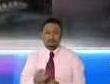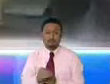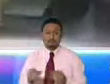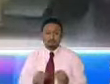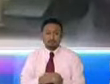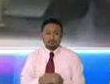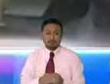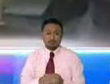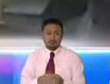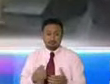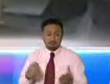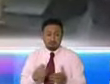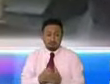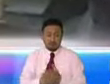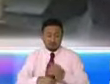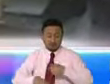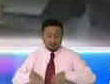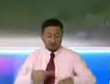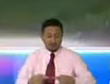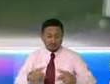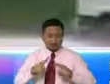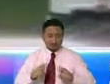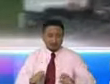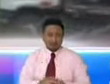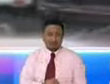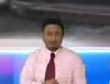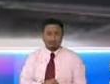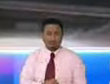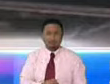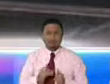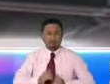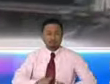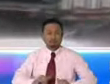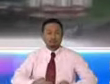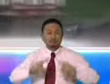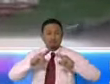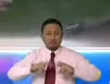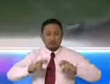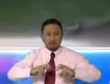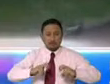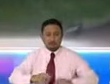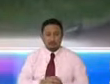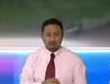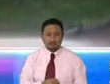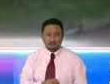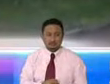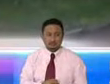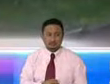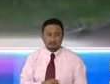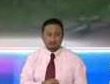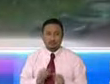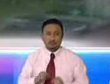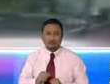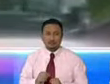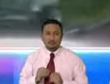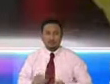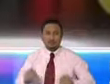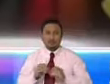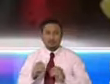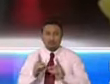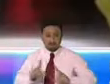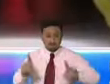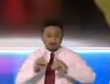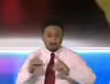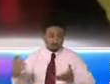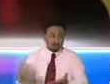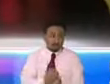de Tránsito buscan esclarecer este hecho. Y vamos a seguir las investigaciones para acumular mayores datos. En